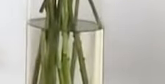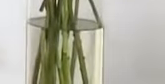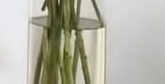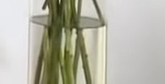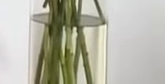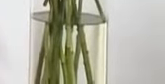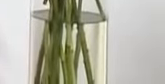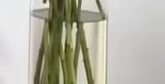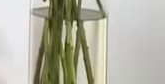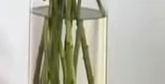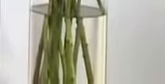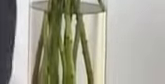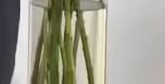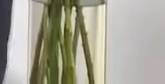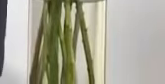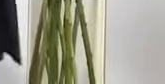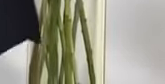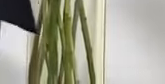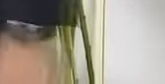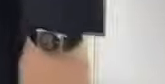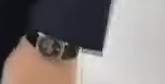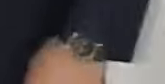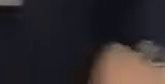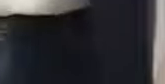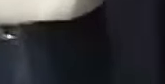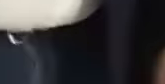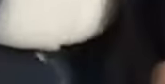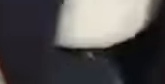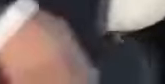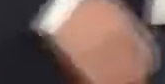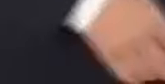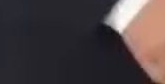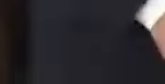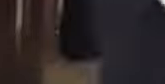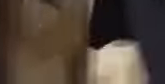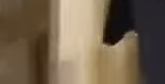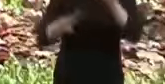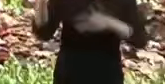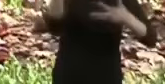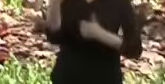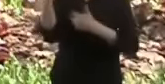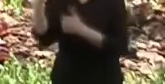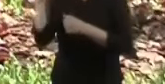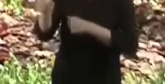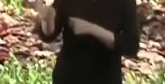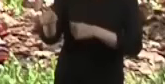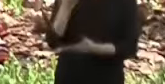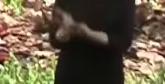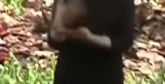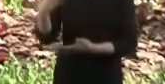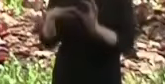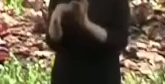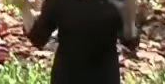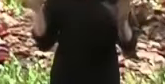chats en los que ella acusa a su entonces pareja de golpearla el actual ejecutivo que ha pedido